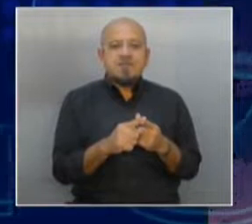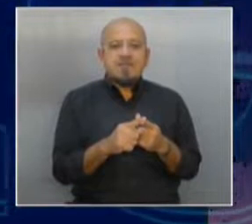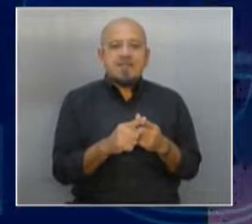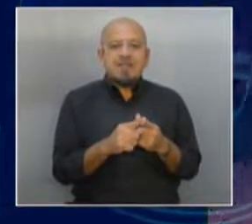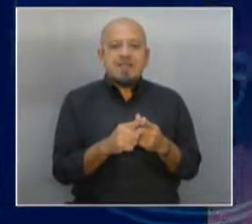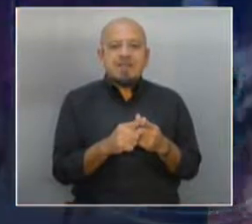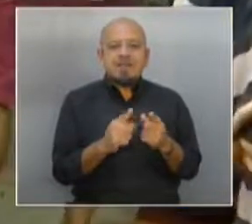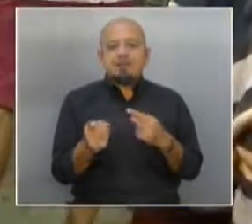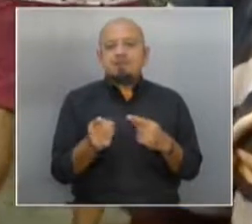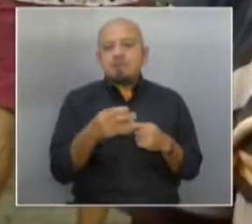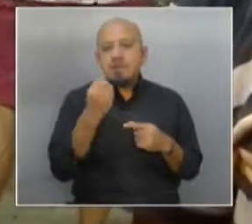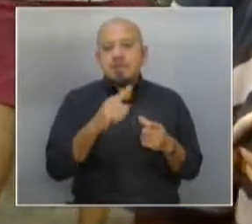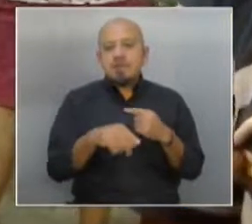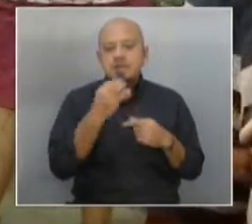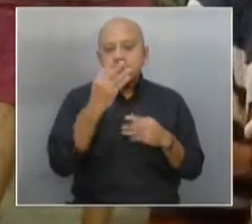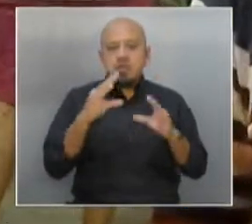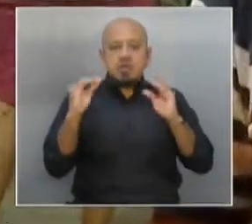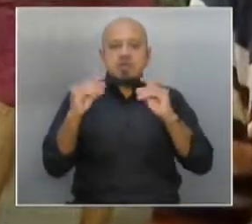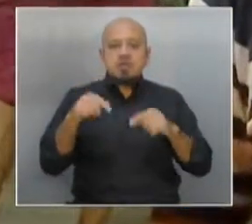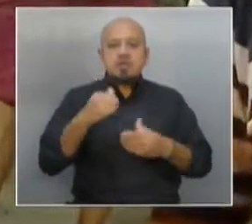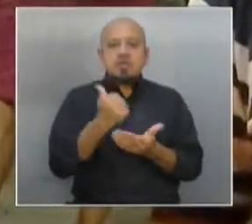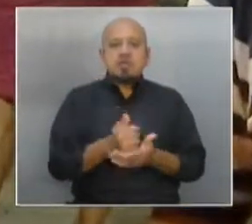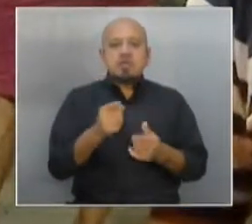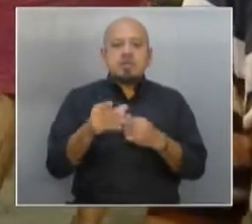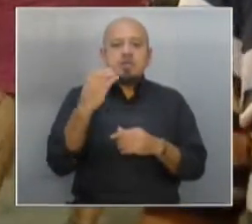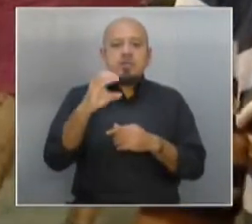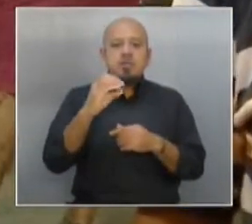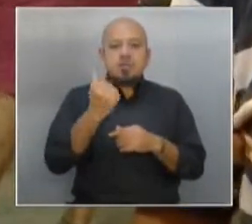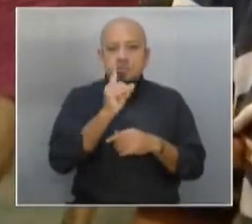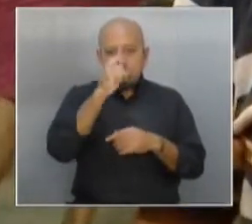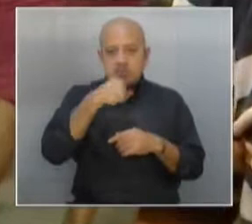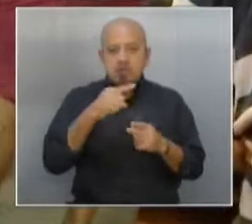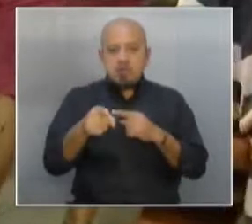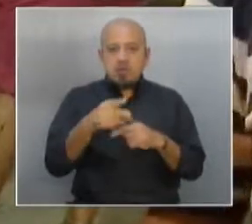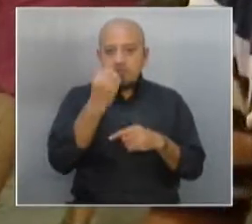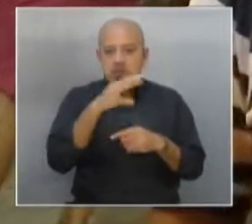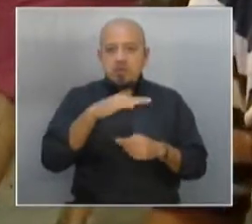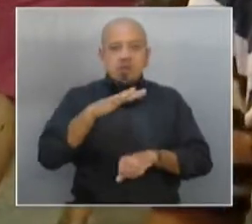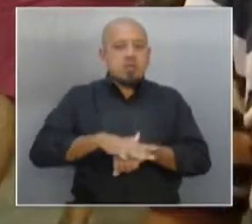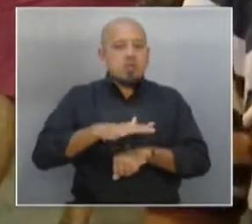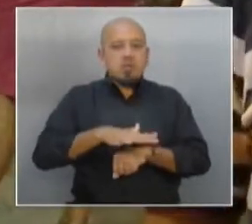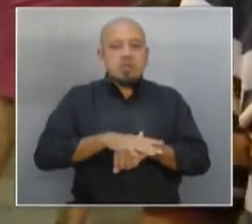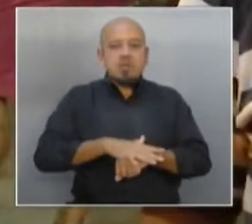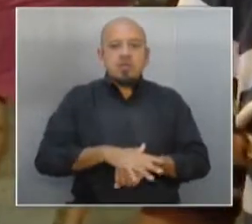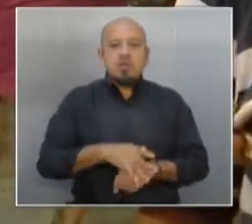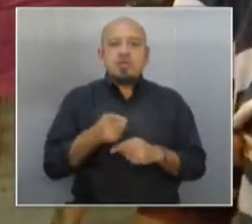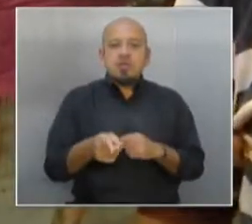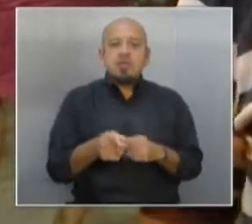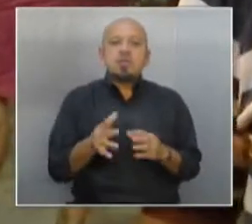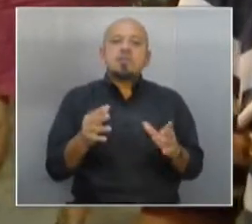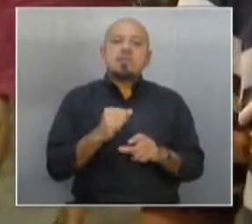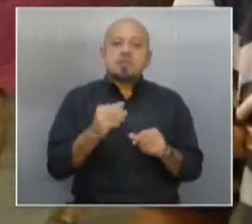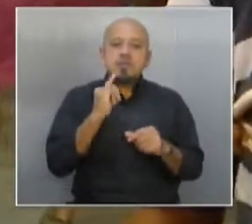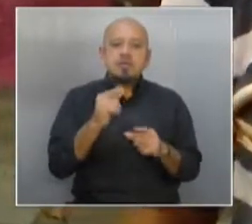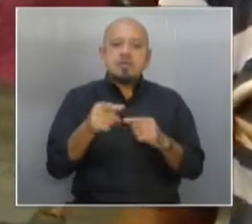No, Pablo, ¿cómo estás? Muy buenas noches. Bueno, nos encontramos acá en el Club Montevideo. No es el mejor momento para estar en el Club Montevideo. Capaz que sí, bueno, se